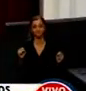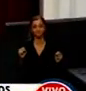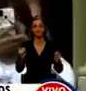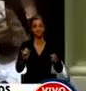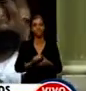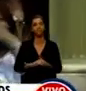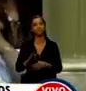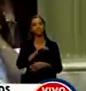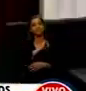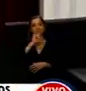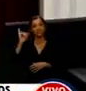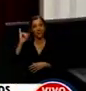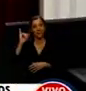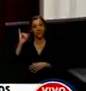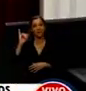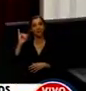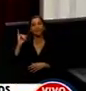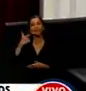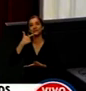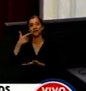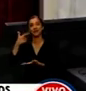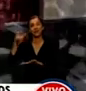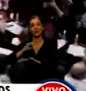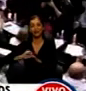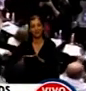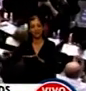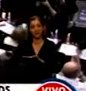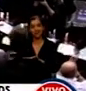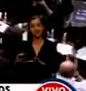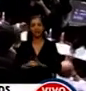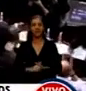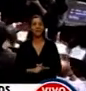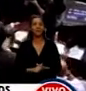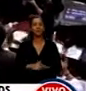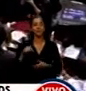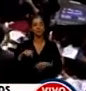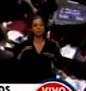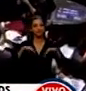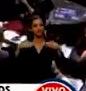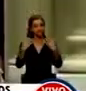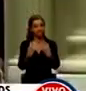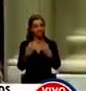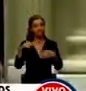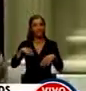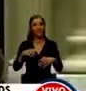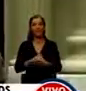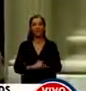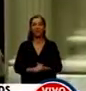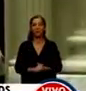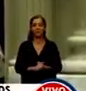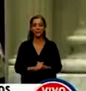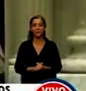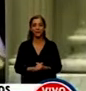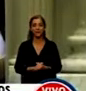en muchos de los casos ha llegado al despido de los papás. Entonces, esta ley viene a cubrir eso. Se pide licencia